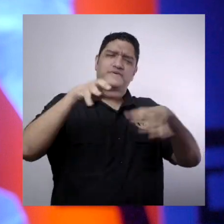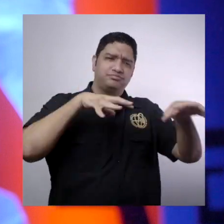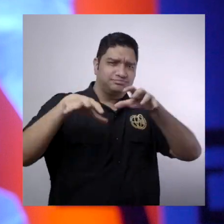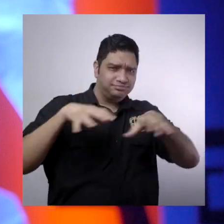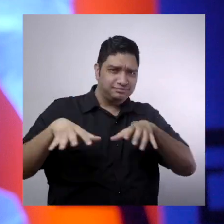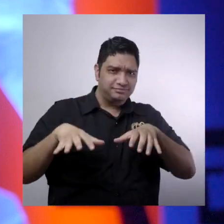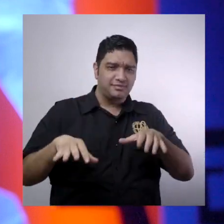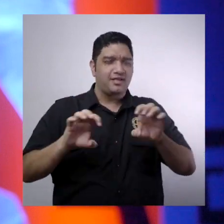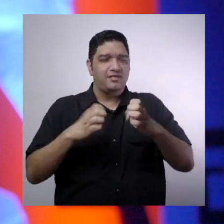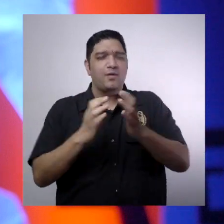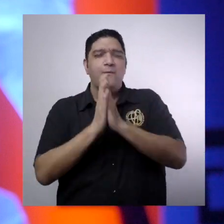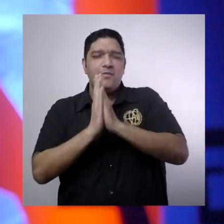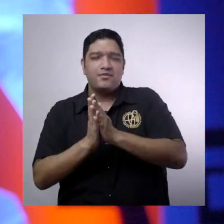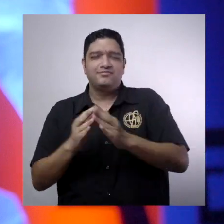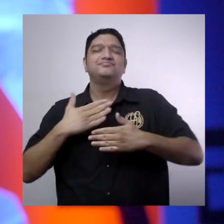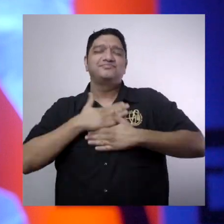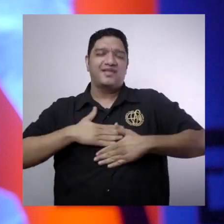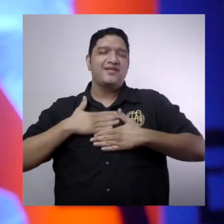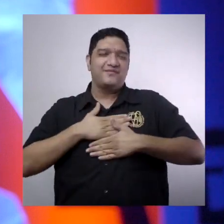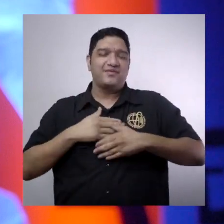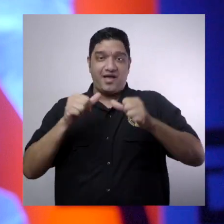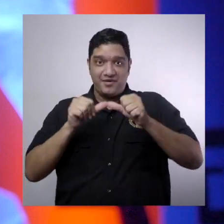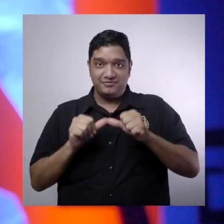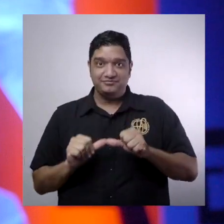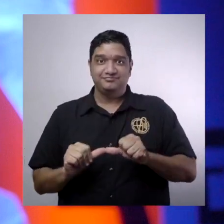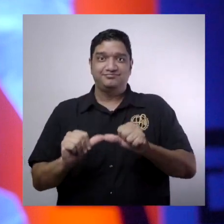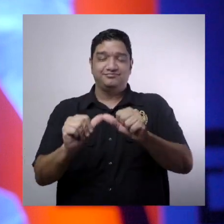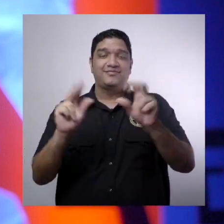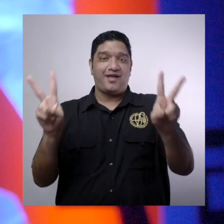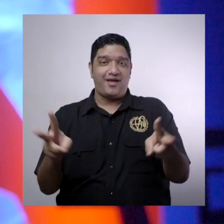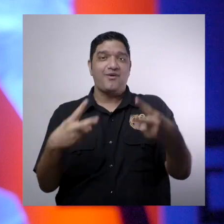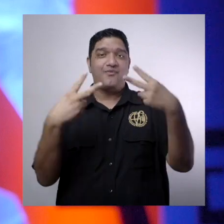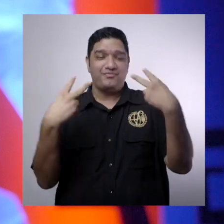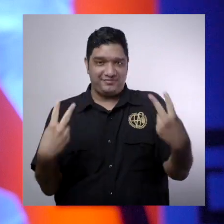actividades. Así que, por favor, disfrute de este Festival del Centro